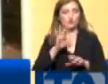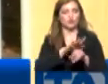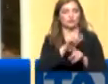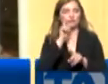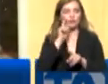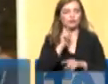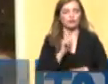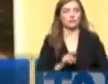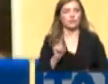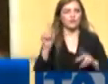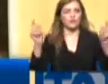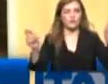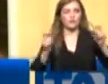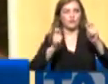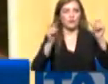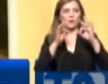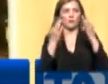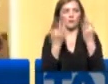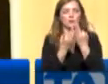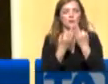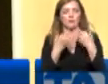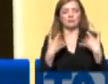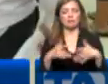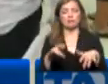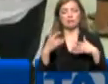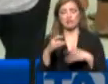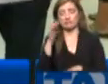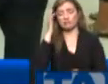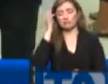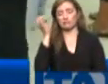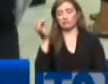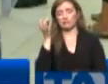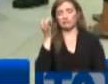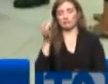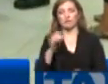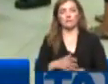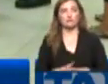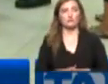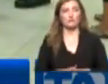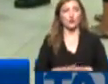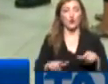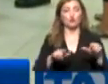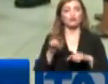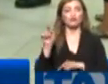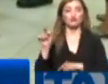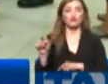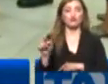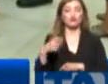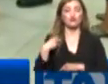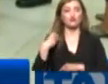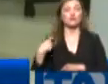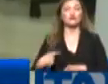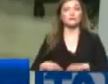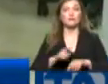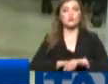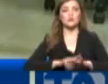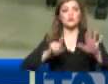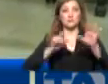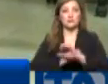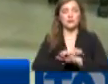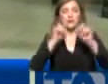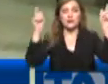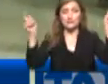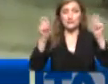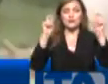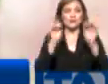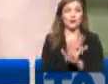Fue una fiesta familiar que se volvió un dolor de cabeza. Ocurrió en Lomas de la Florida. Cerca de las 6 de la mañana la celebración